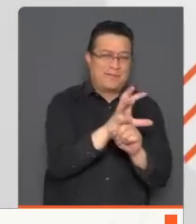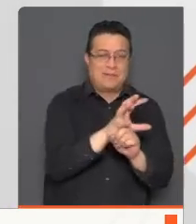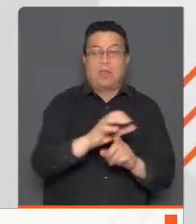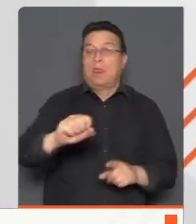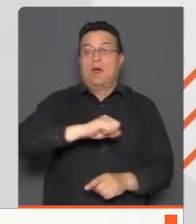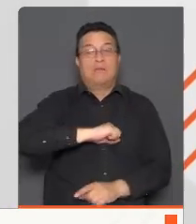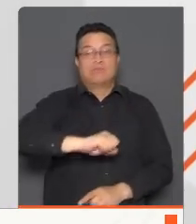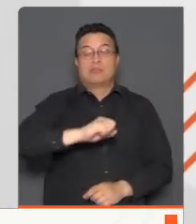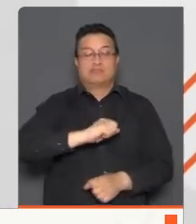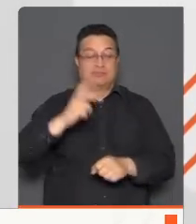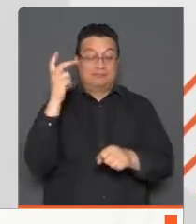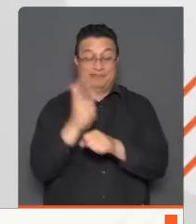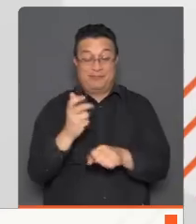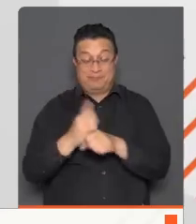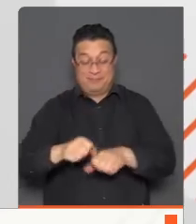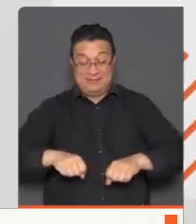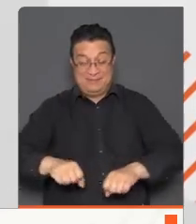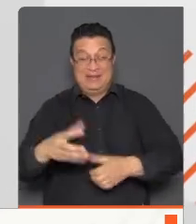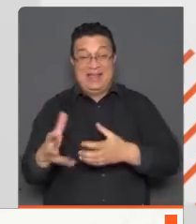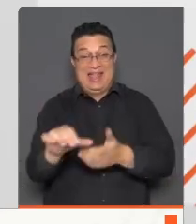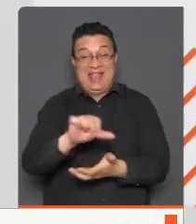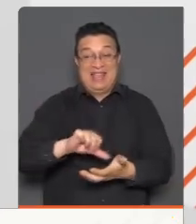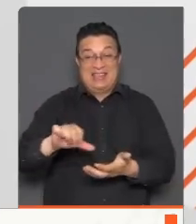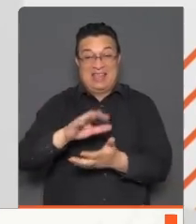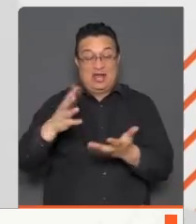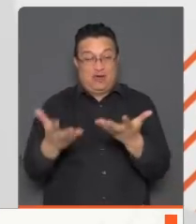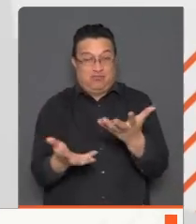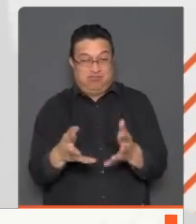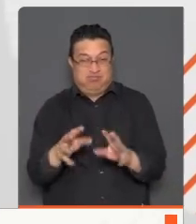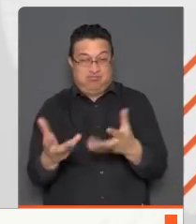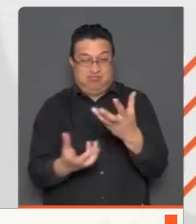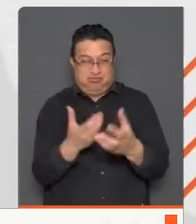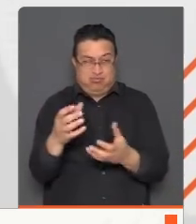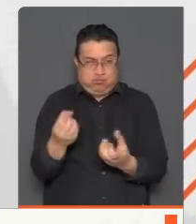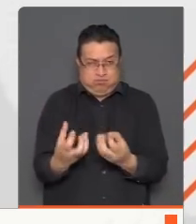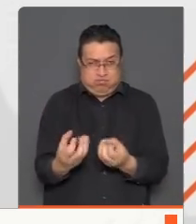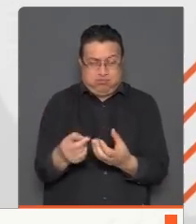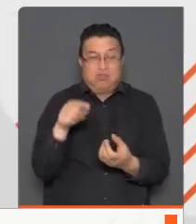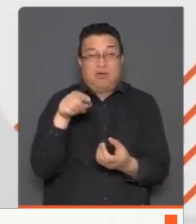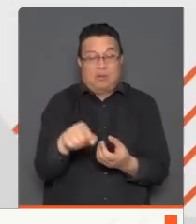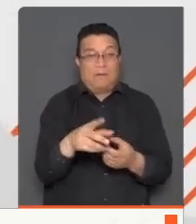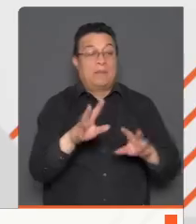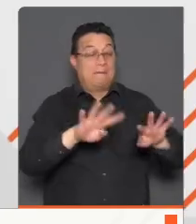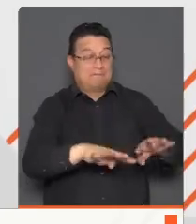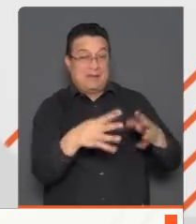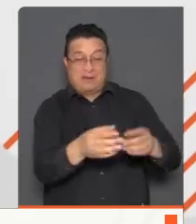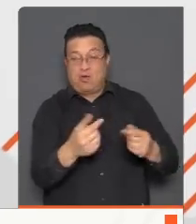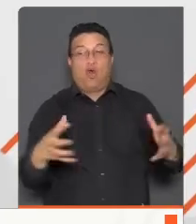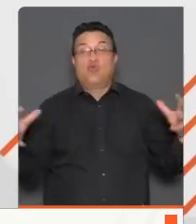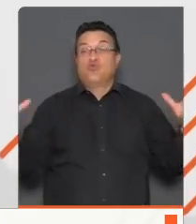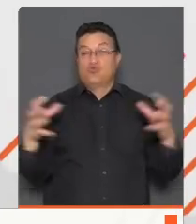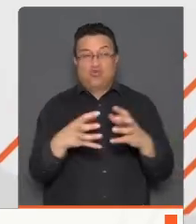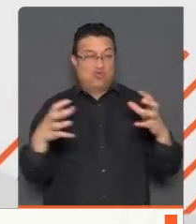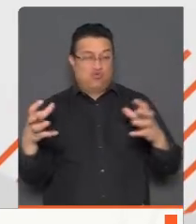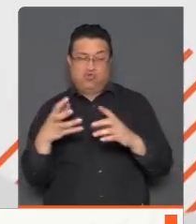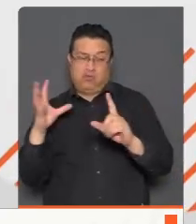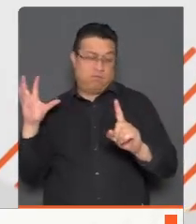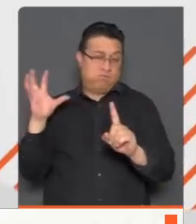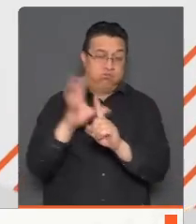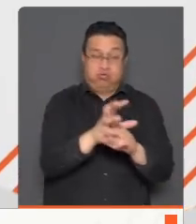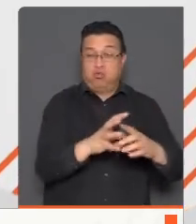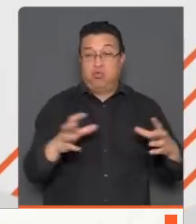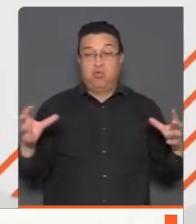sus carros con aceite hirviendo y parrillas humeantes sean incautados, con un nivel de violencia nunca antes visto.